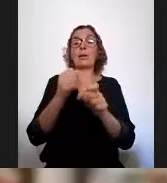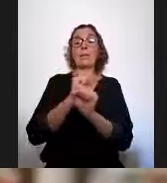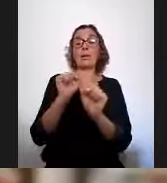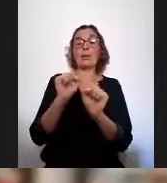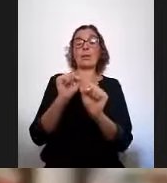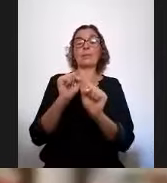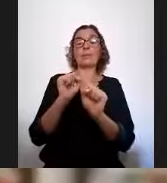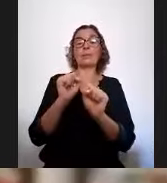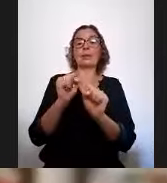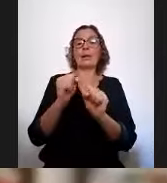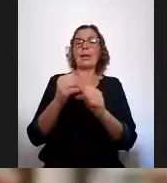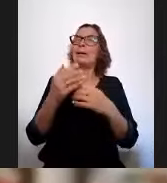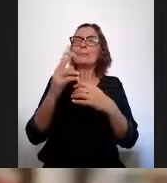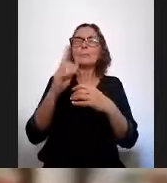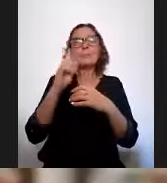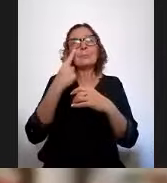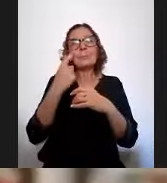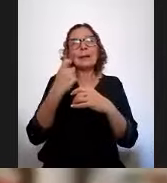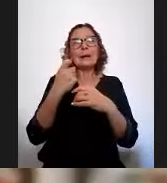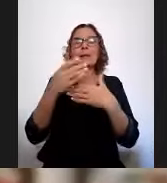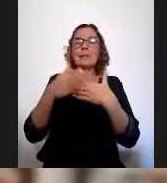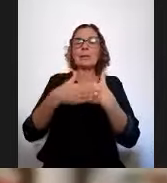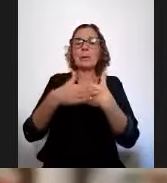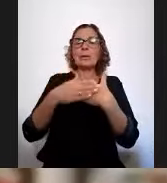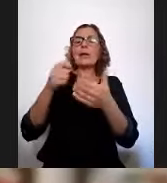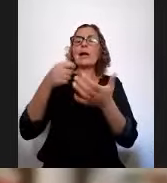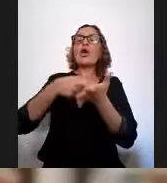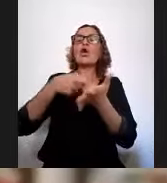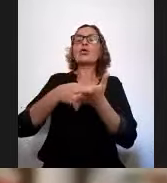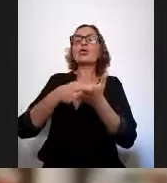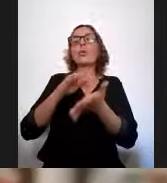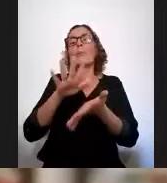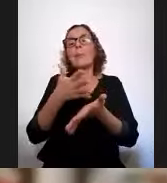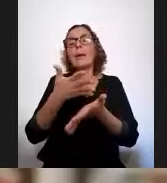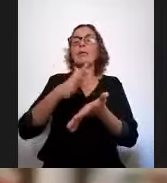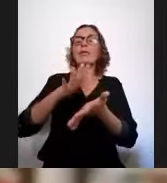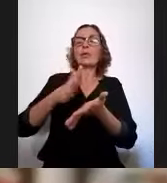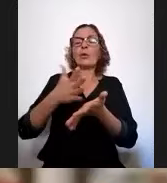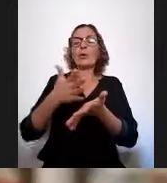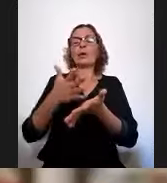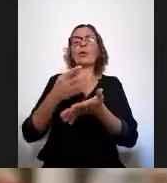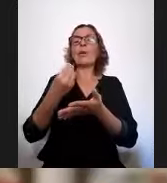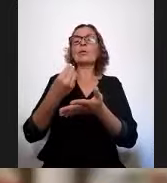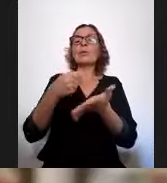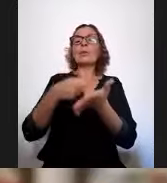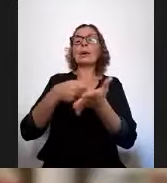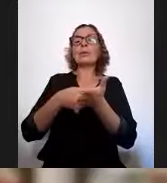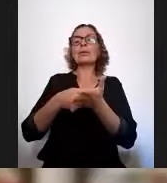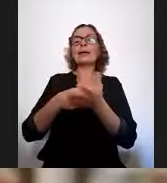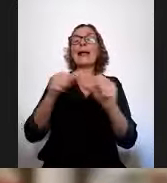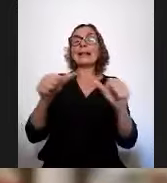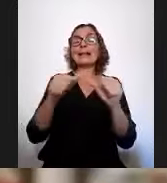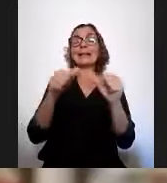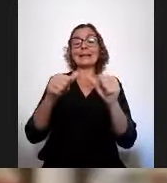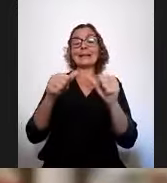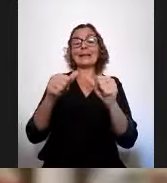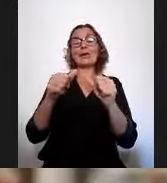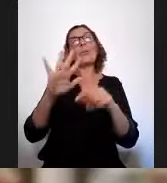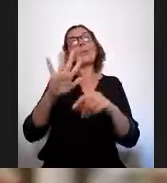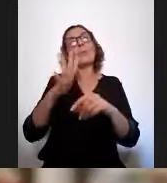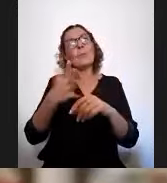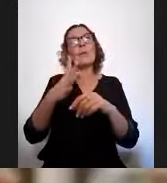una estimación de costos, una estimación de qué me va a costar fabricarlo, una estimación